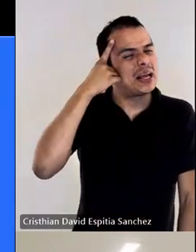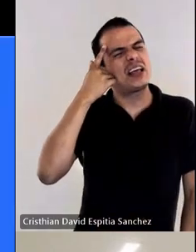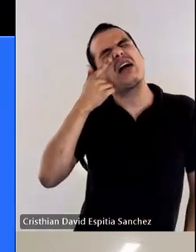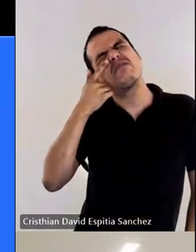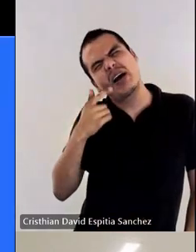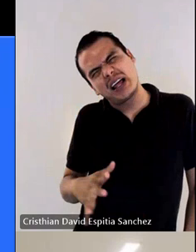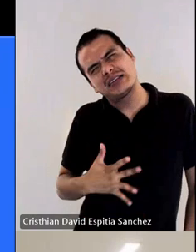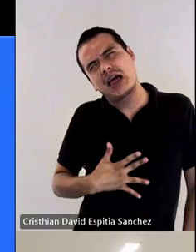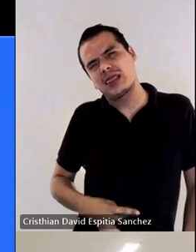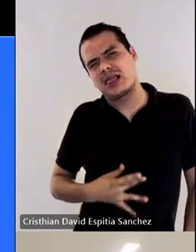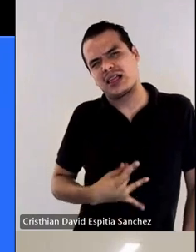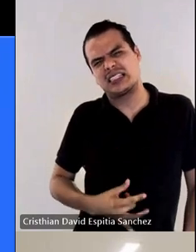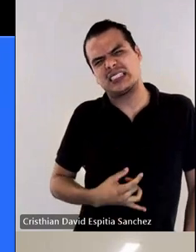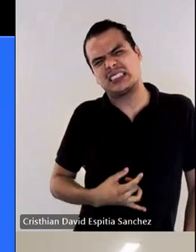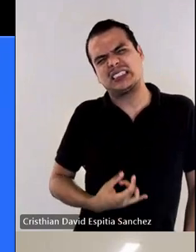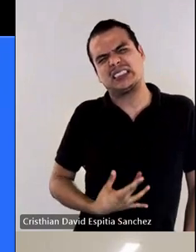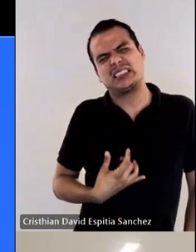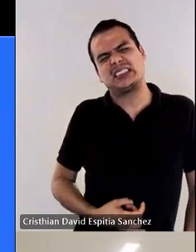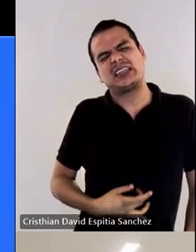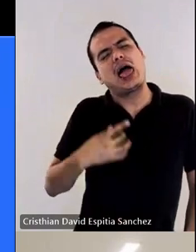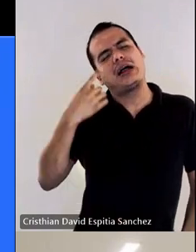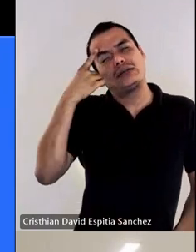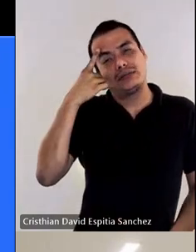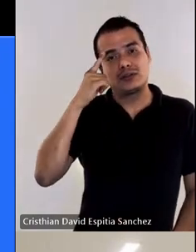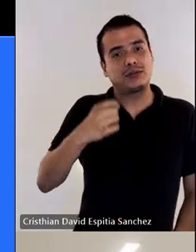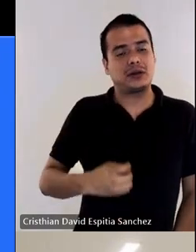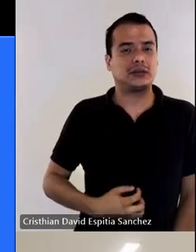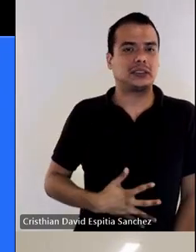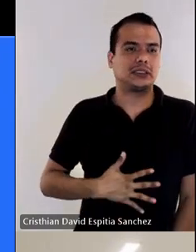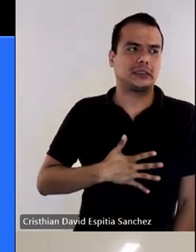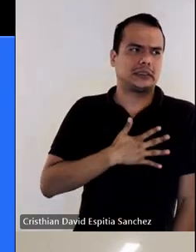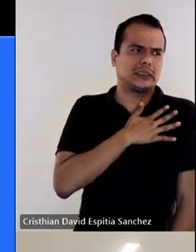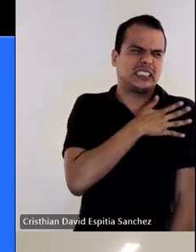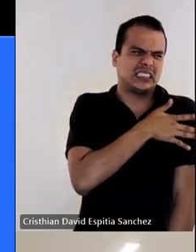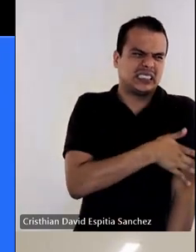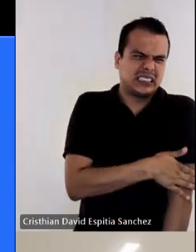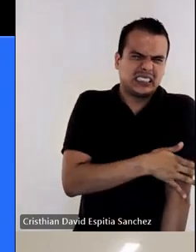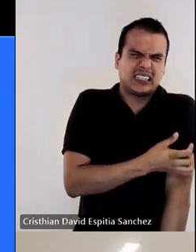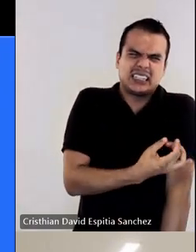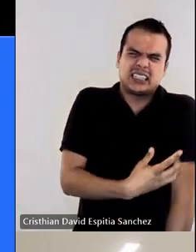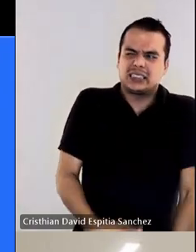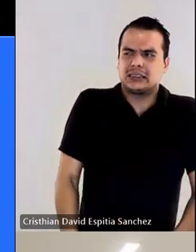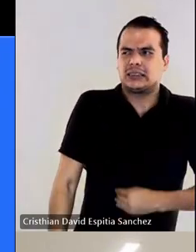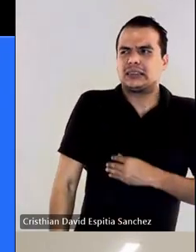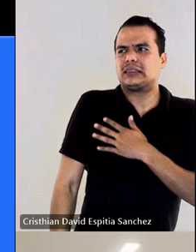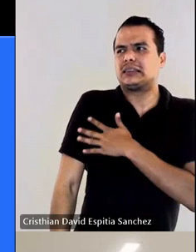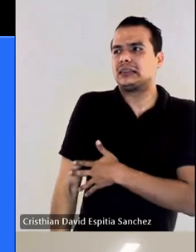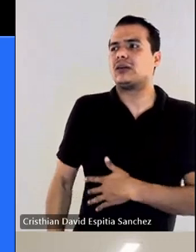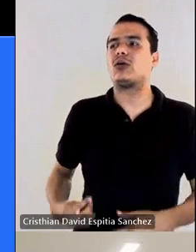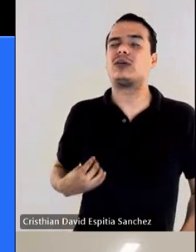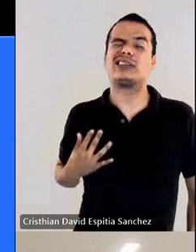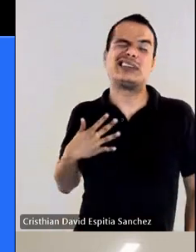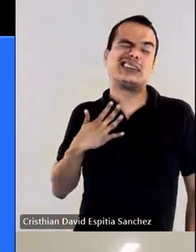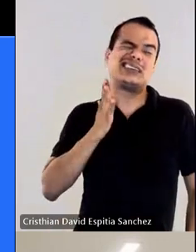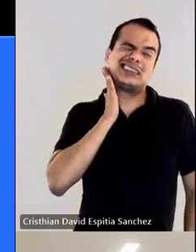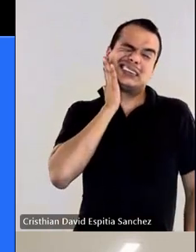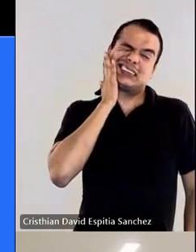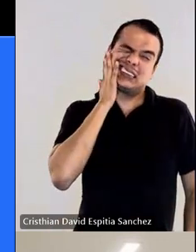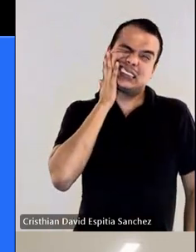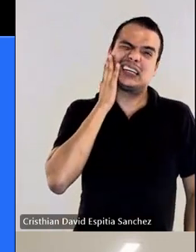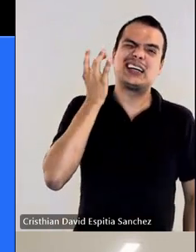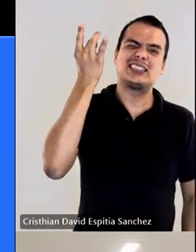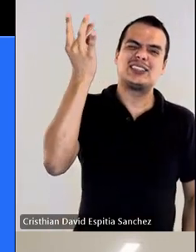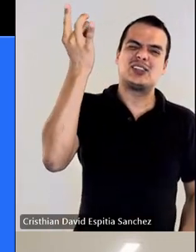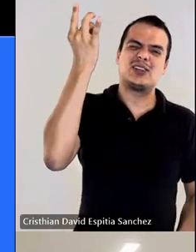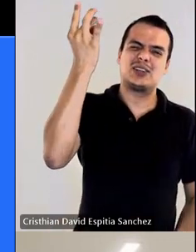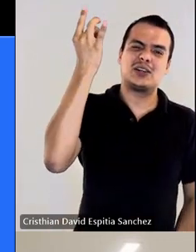puede irradiarse hacia los brazos, hacia el cuello, hacia inclusive parte del maxilar inferior, inclusive. Entonces, en esto